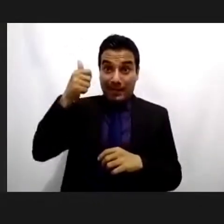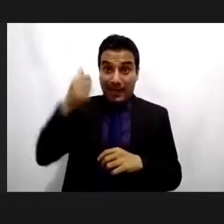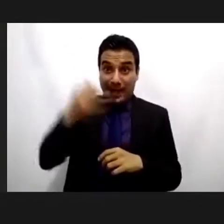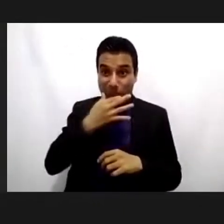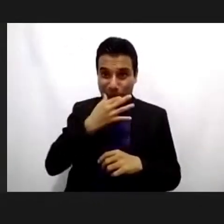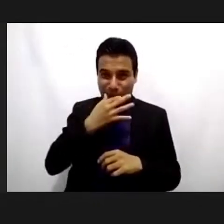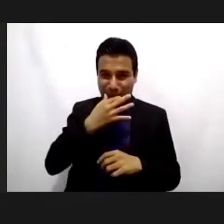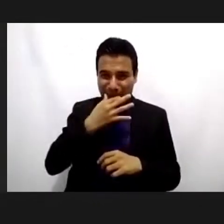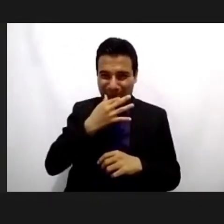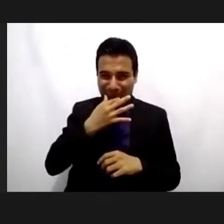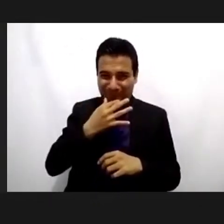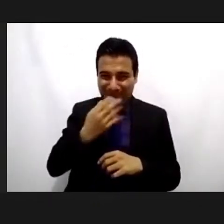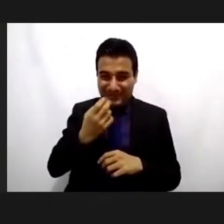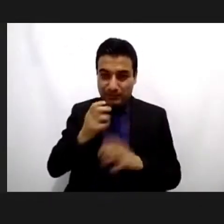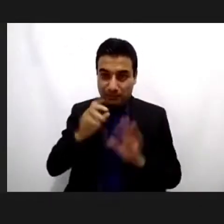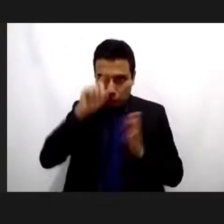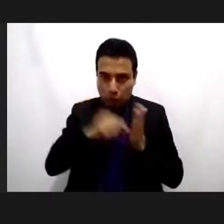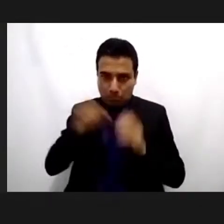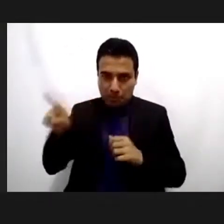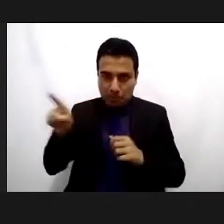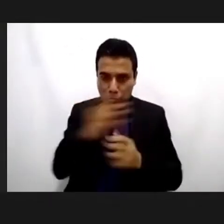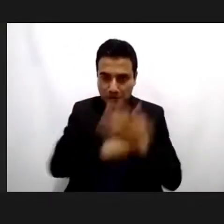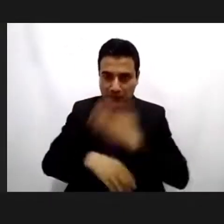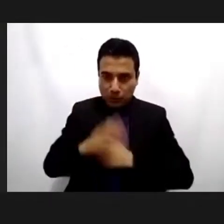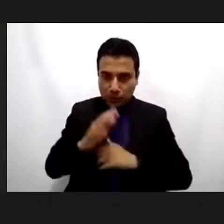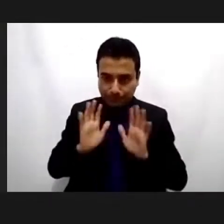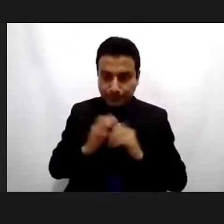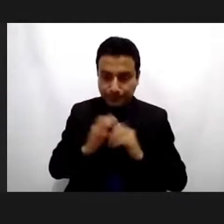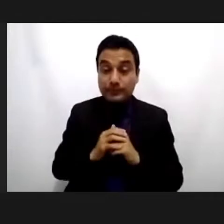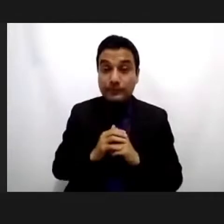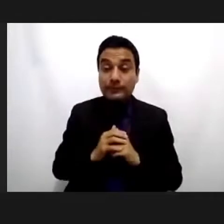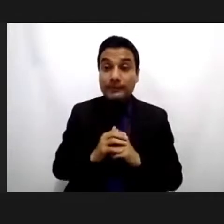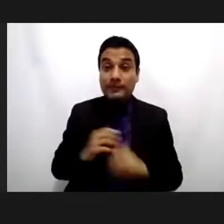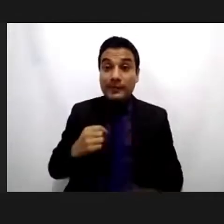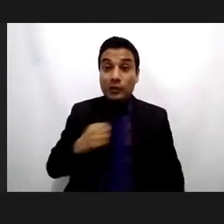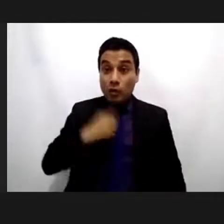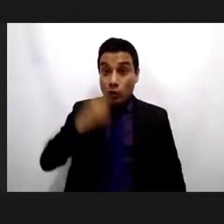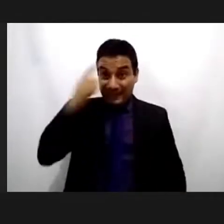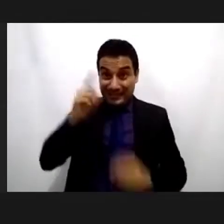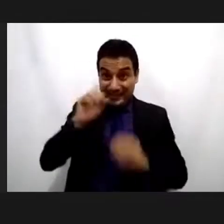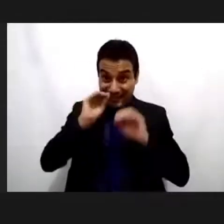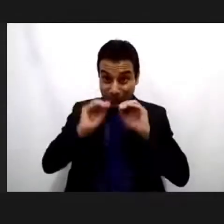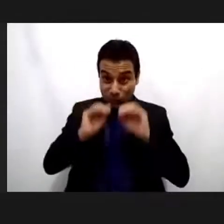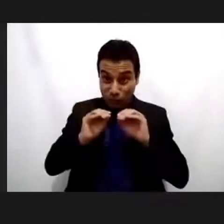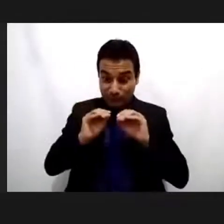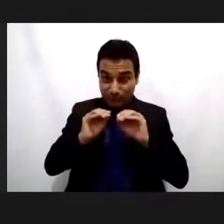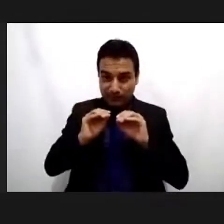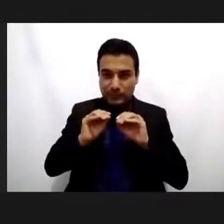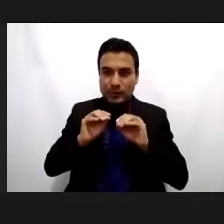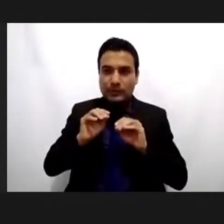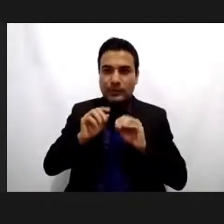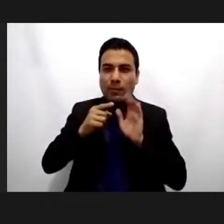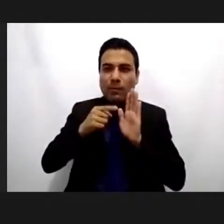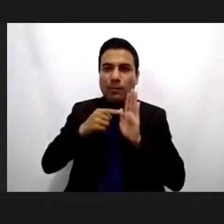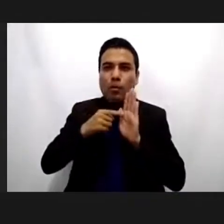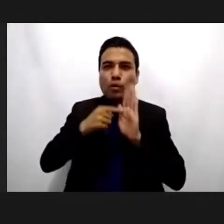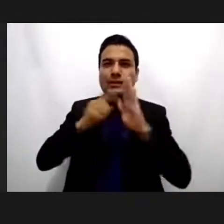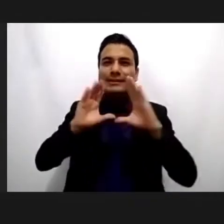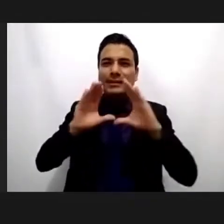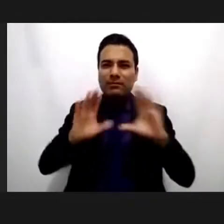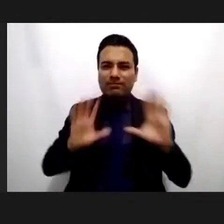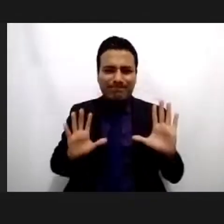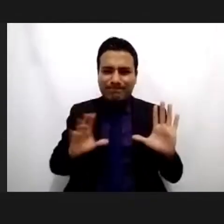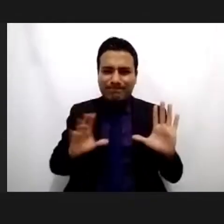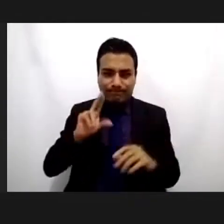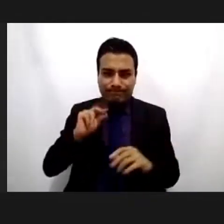apofenia. Yo creo que cuando el creador escénico acepta la hipótesis de no ilustrar, yo diría, de la misma manera que trabajan los